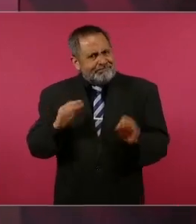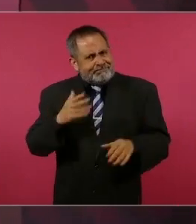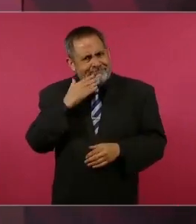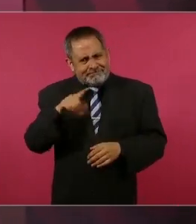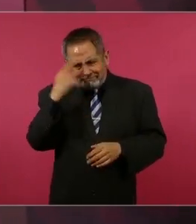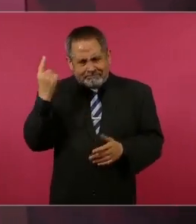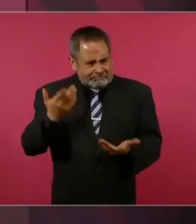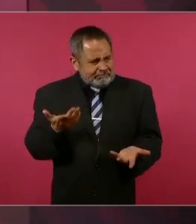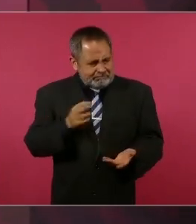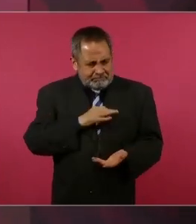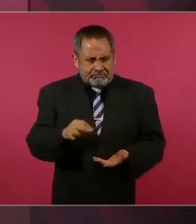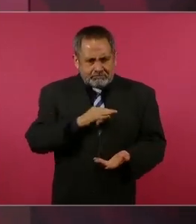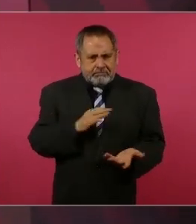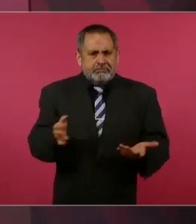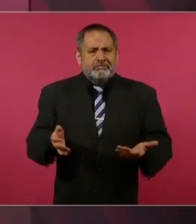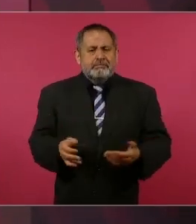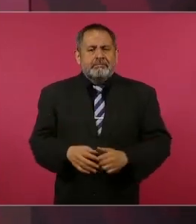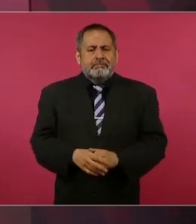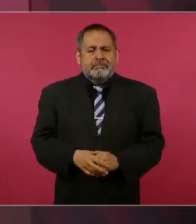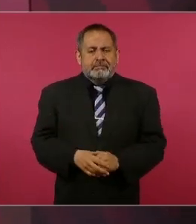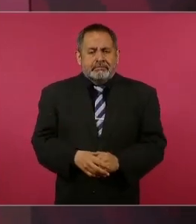Si